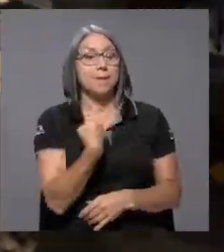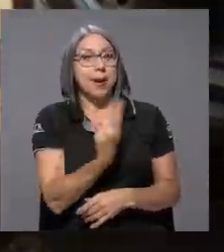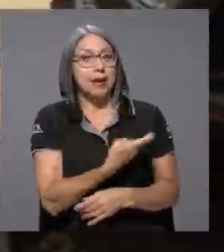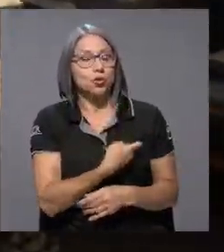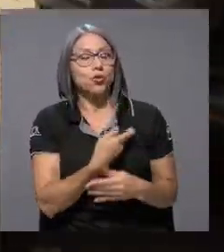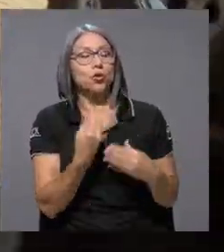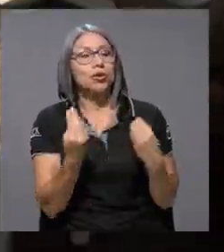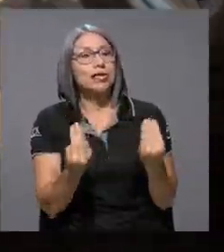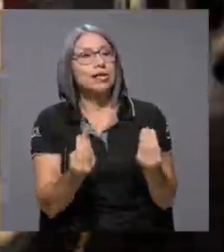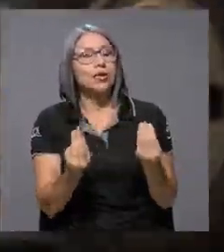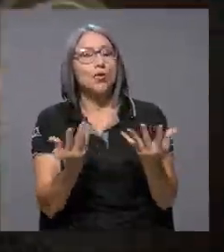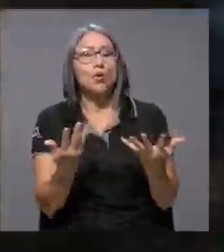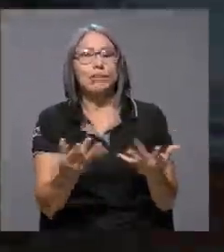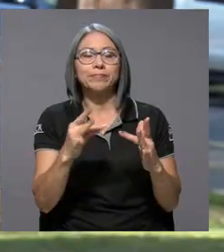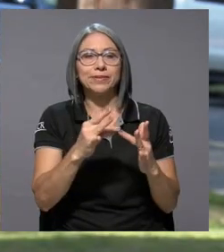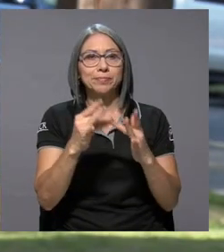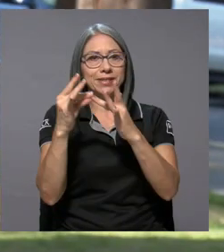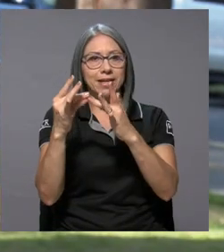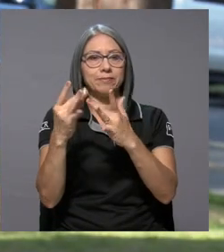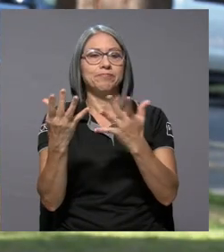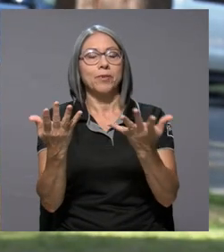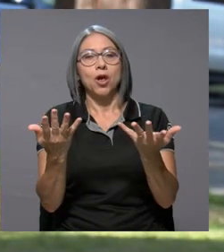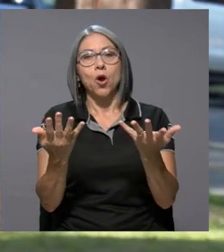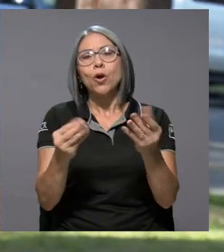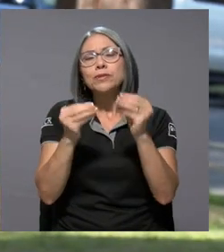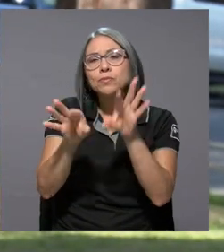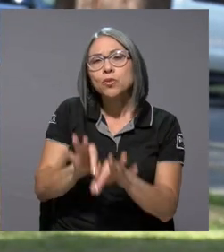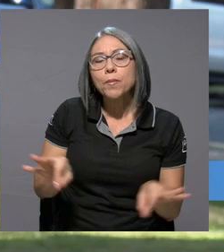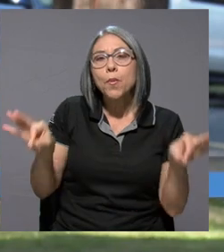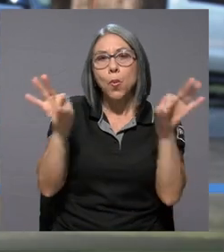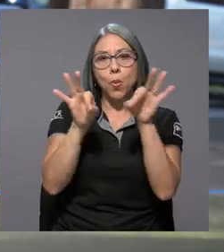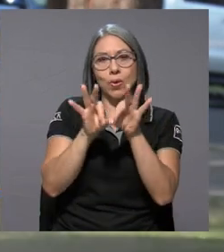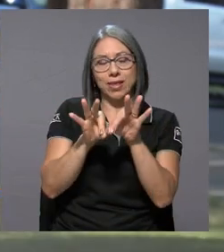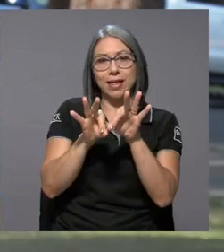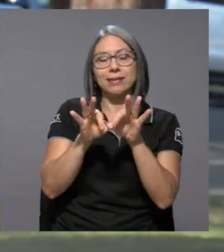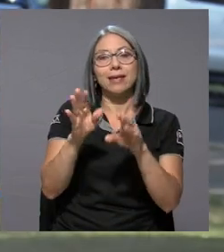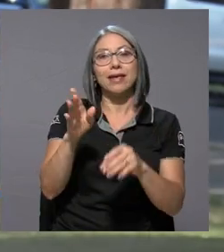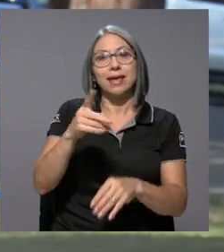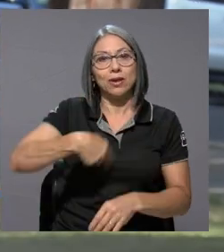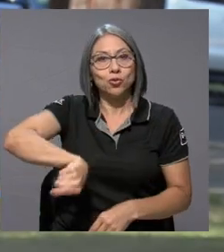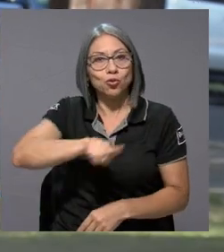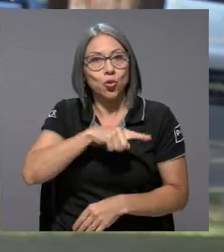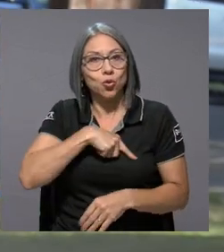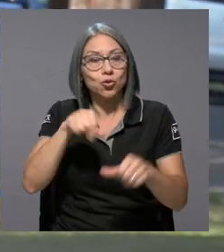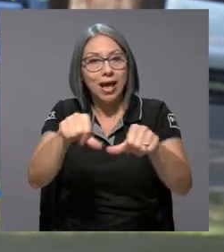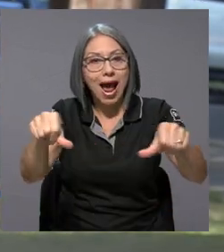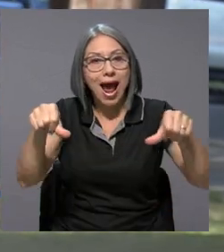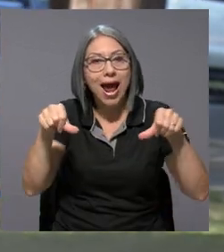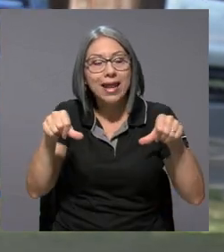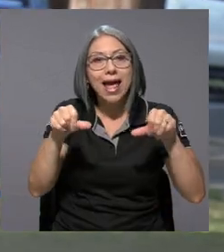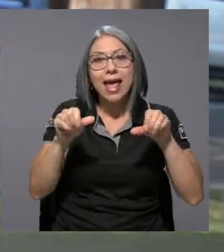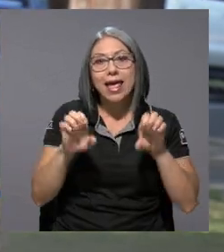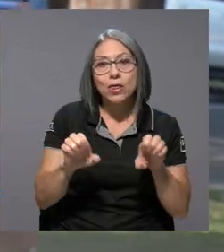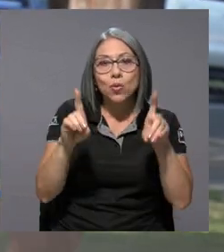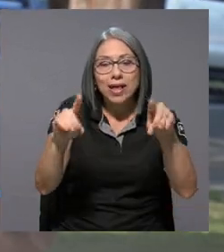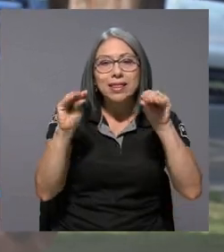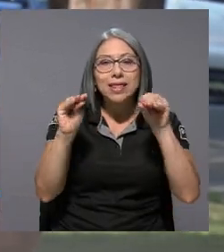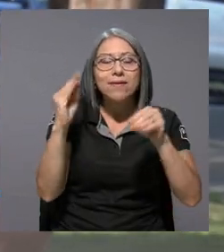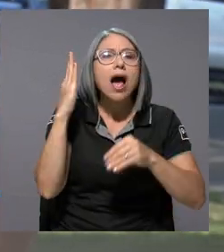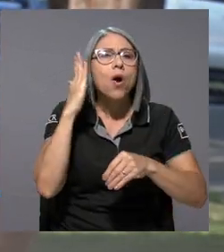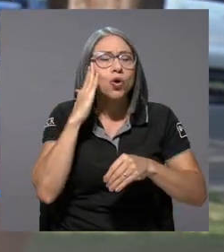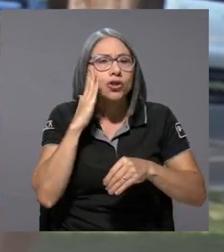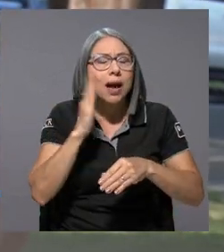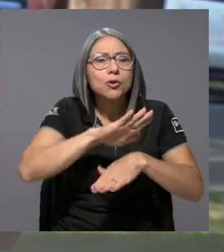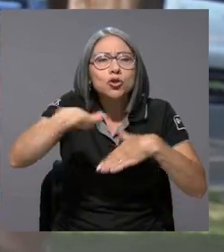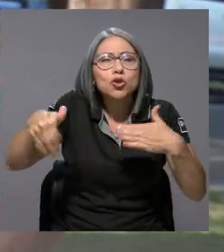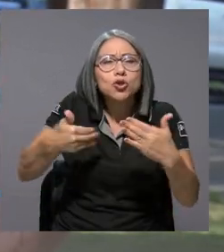nosotros ha sido muy especial, o es muy importante, que conozcamos en el ámbito académico todos estos conocimientos,